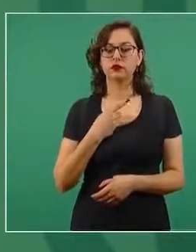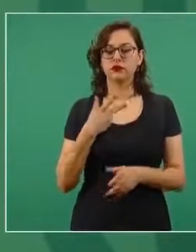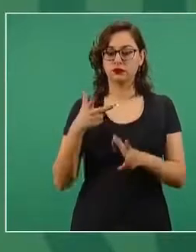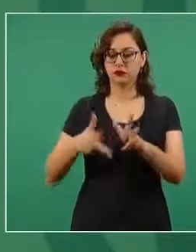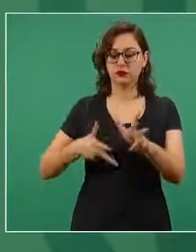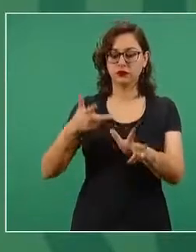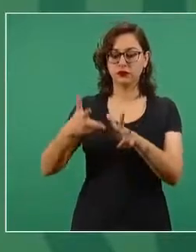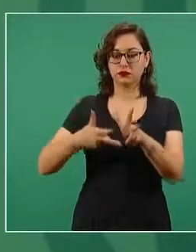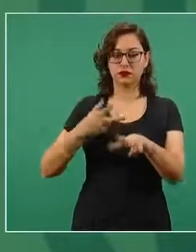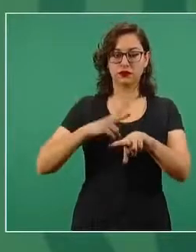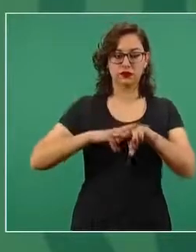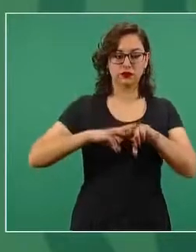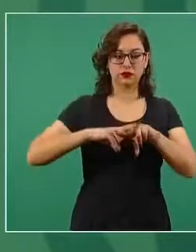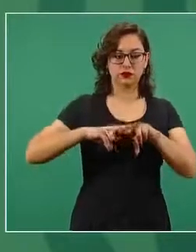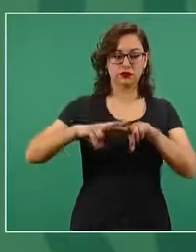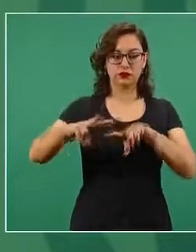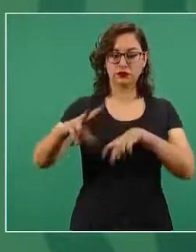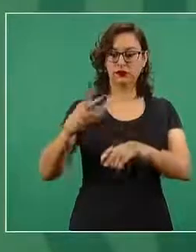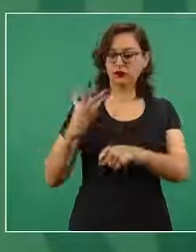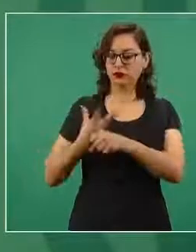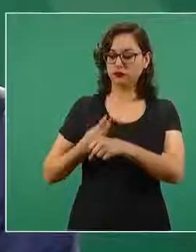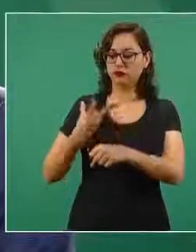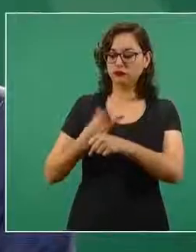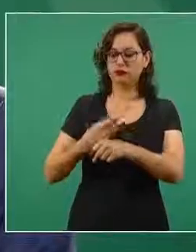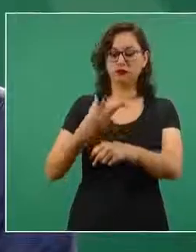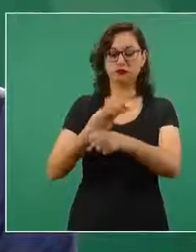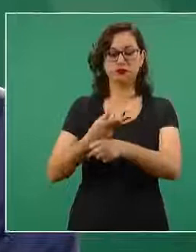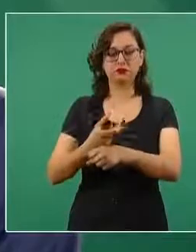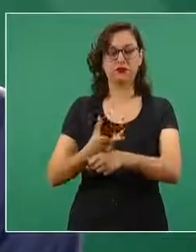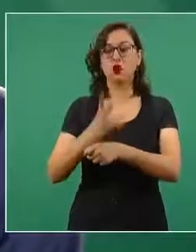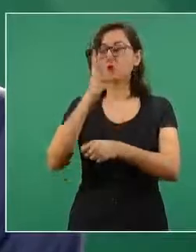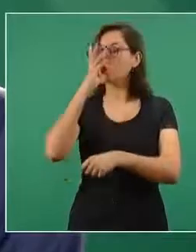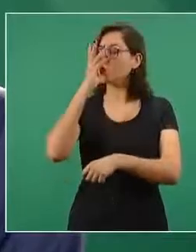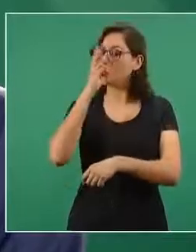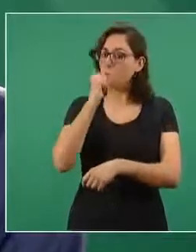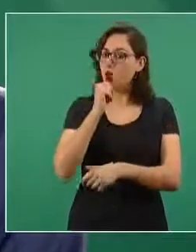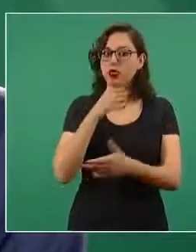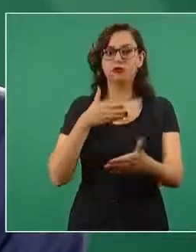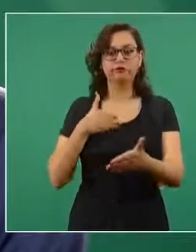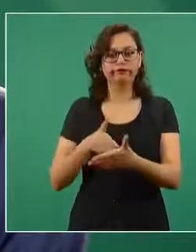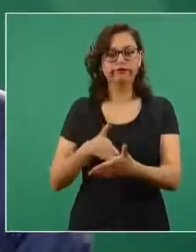del ferrocarril del Istmo, que no se ha podido avanzar